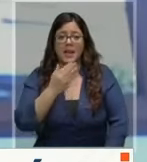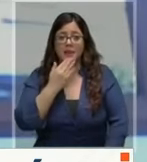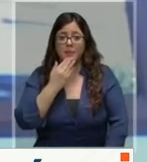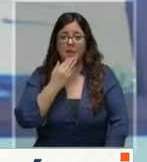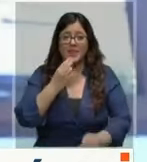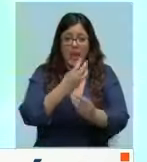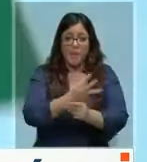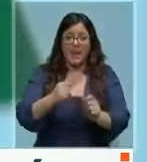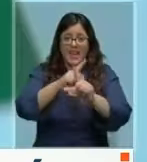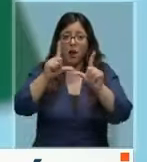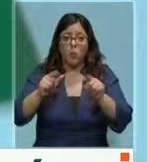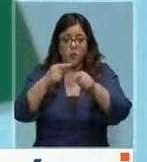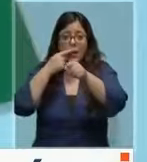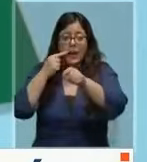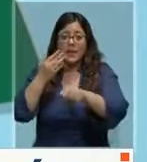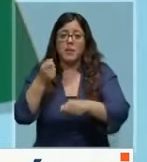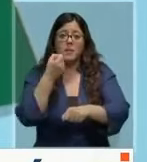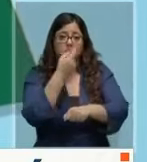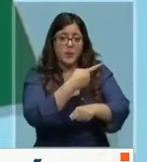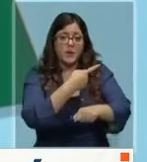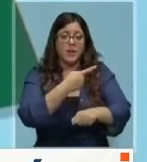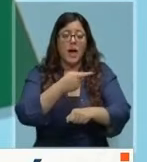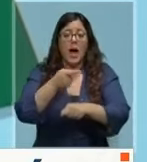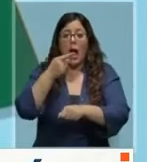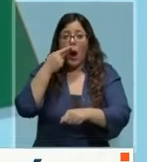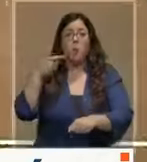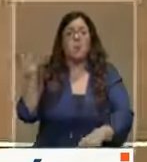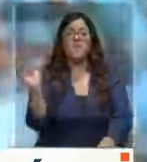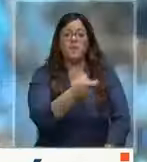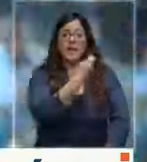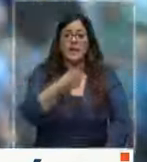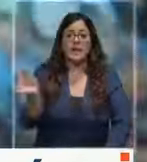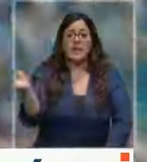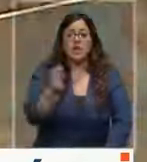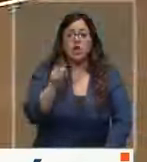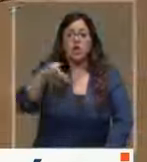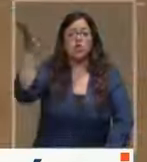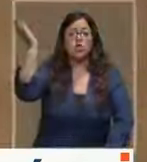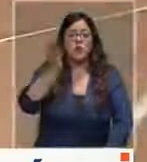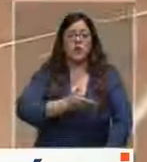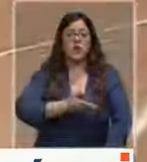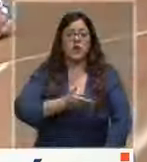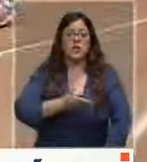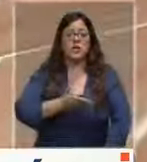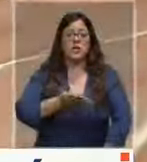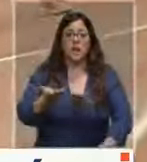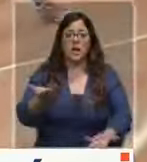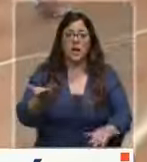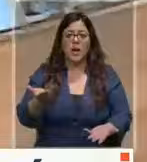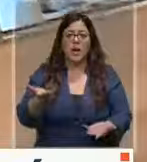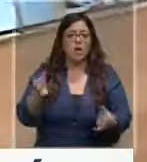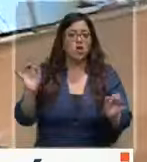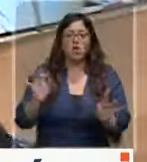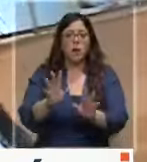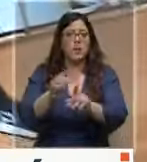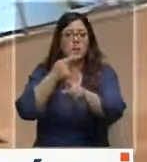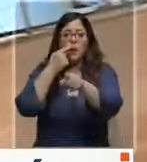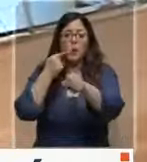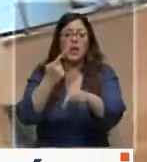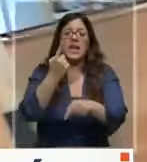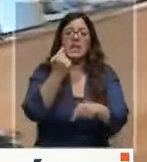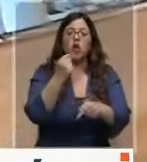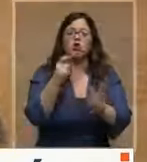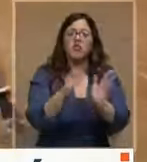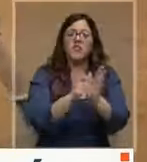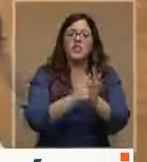hace algunos meses demandó a Fernando González acusando que la gira fue cancelada de manera unilateral. De las 11 fechas, solo